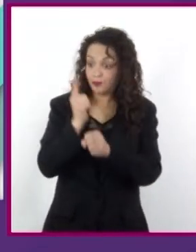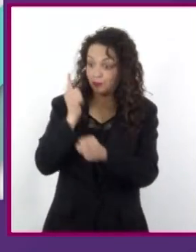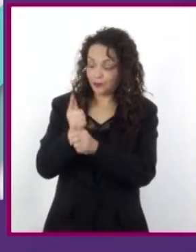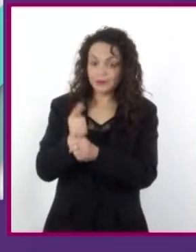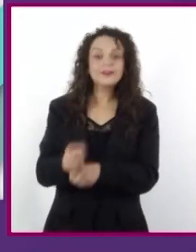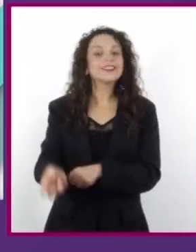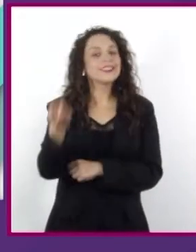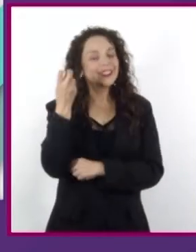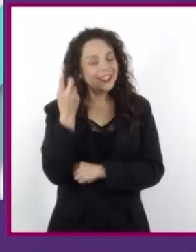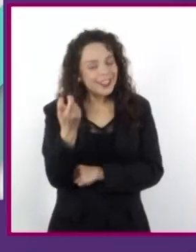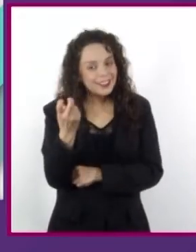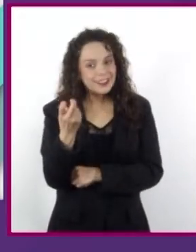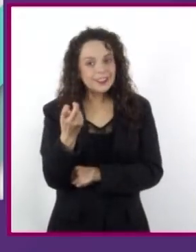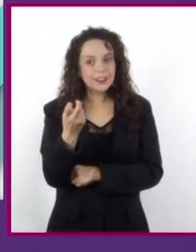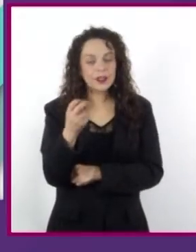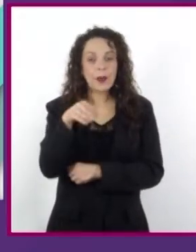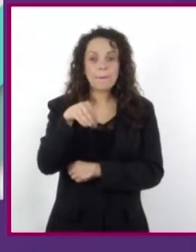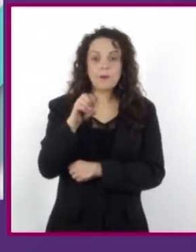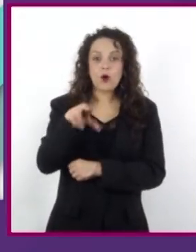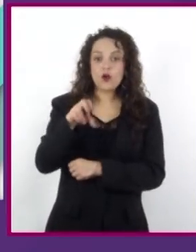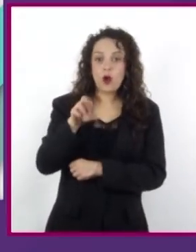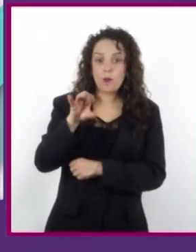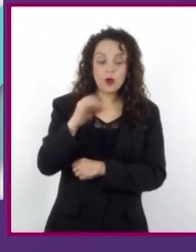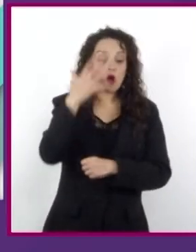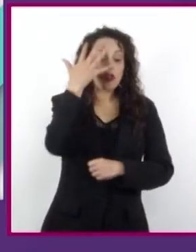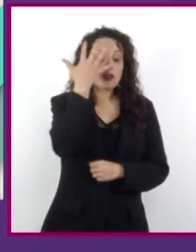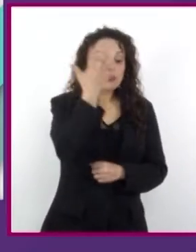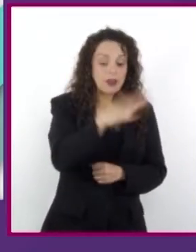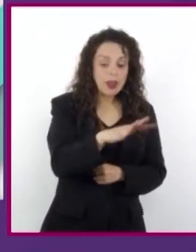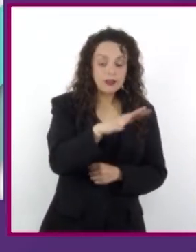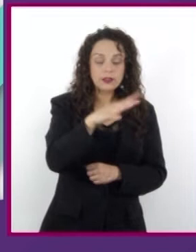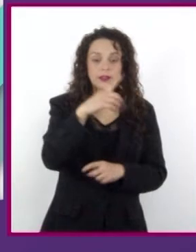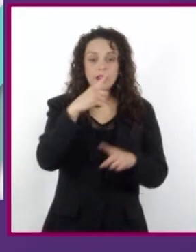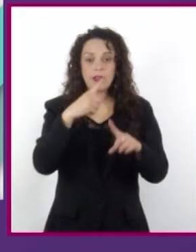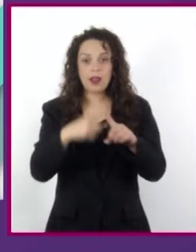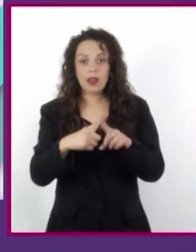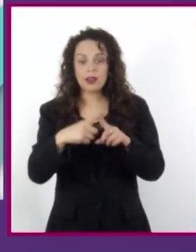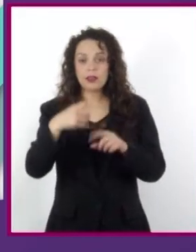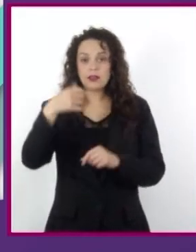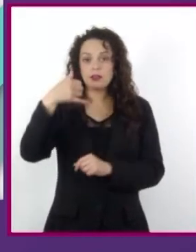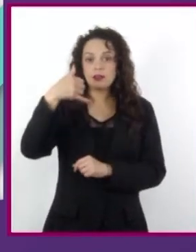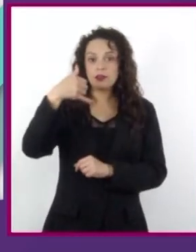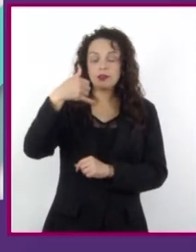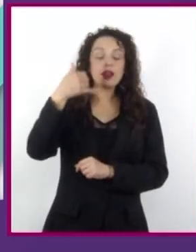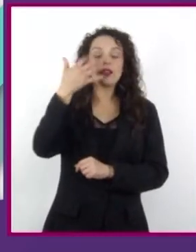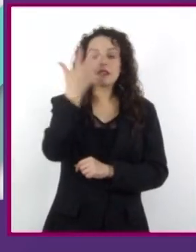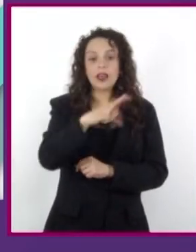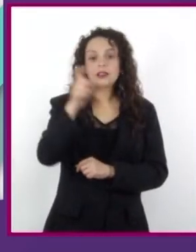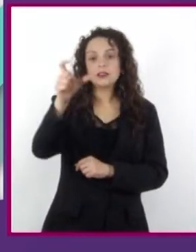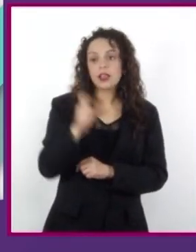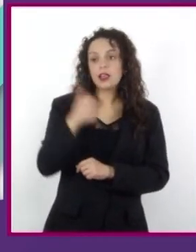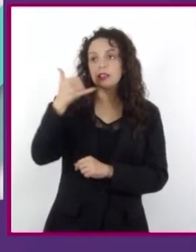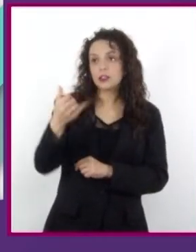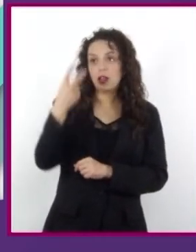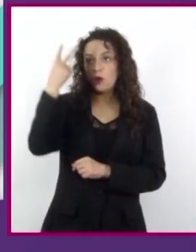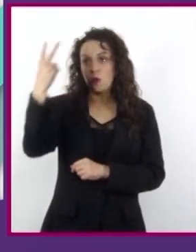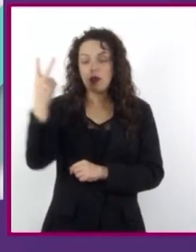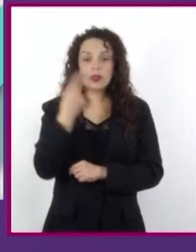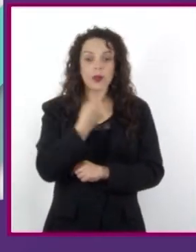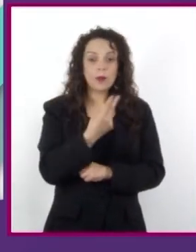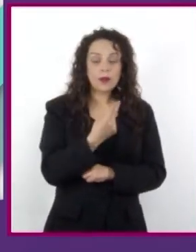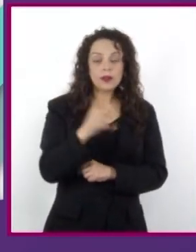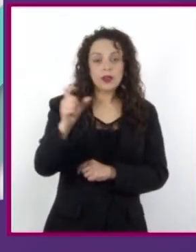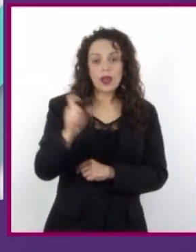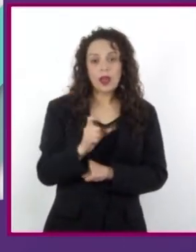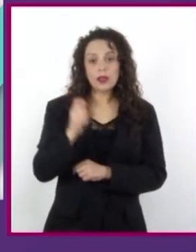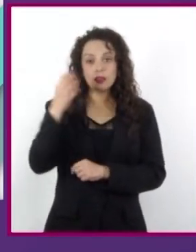Exacto. Para los monomios 10xy al cuadrado y 25x al cubo y al